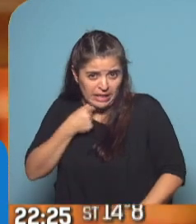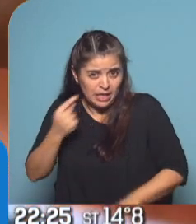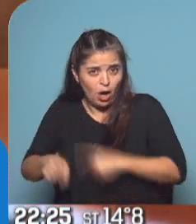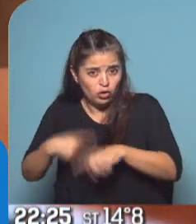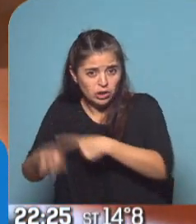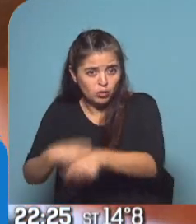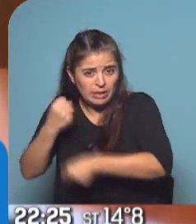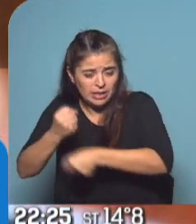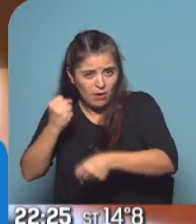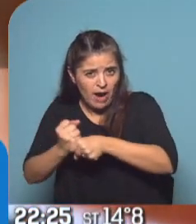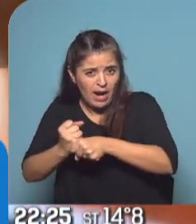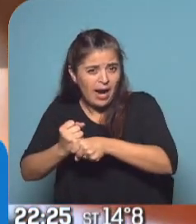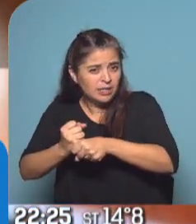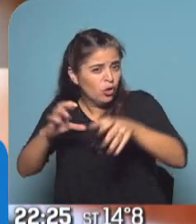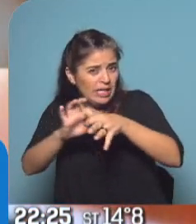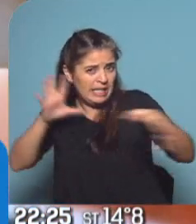as